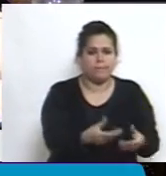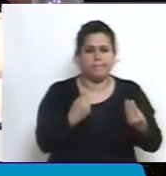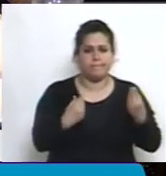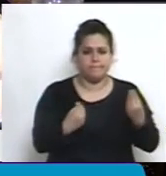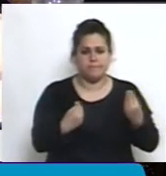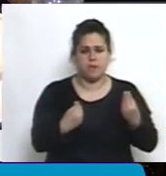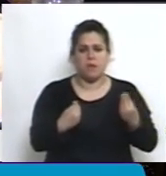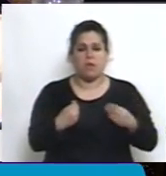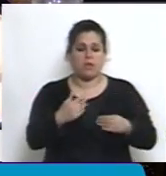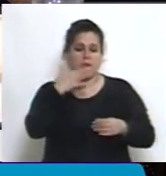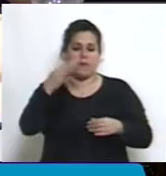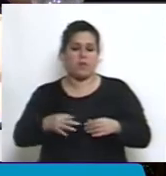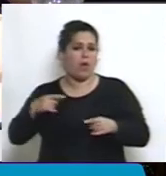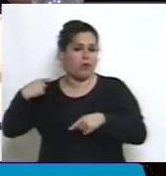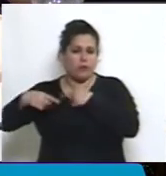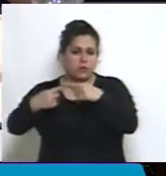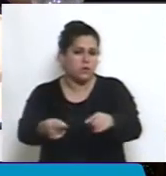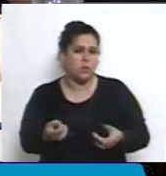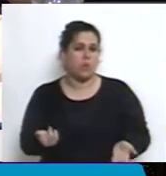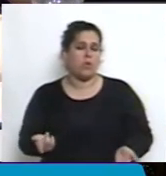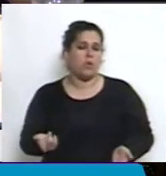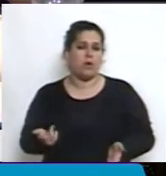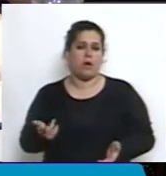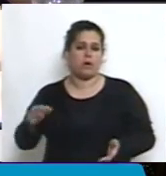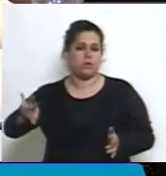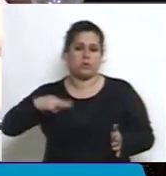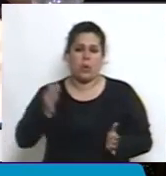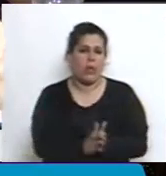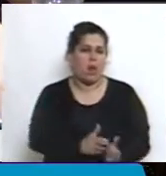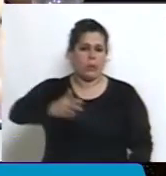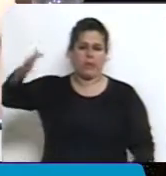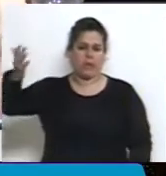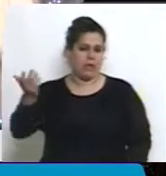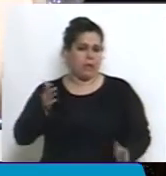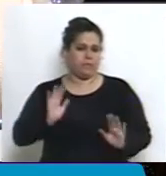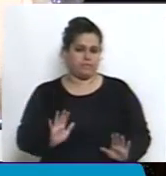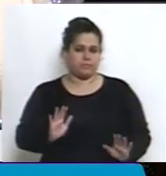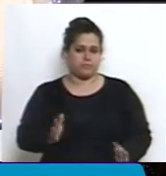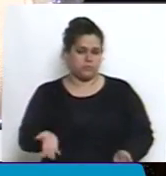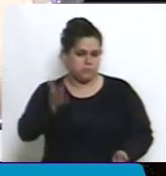que continúa durante toda la vida.